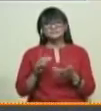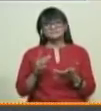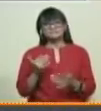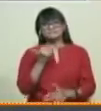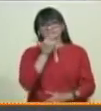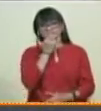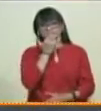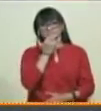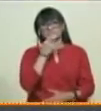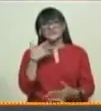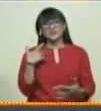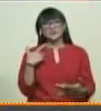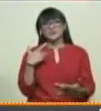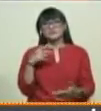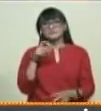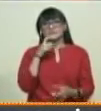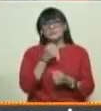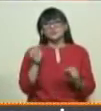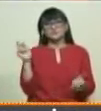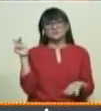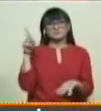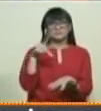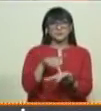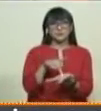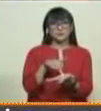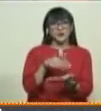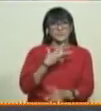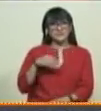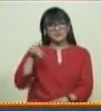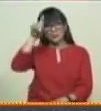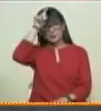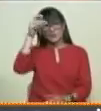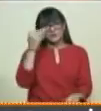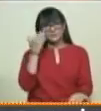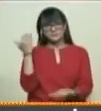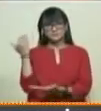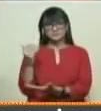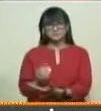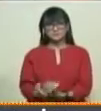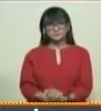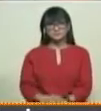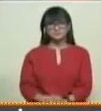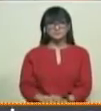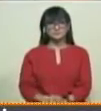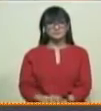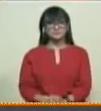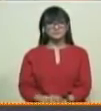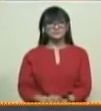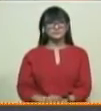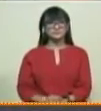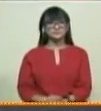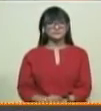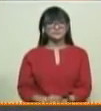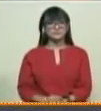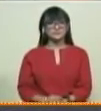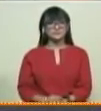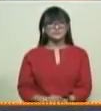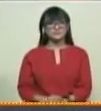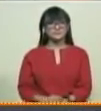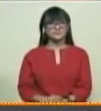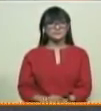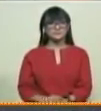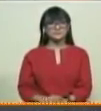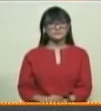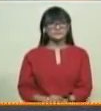mi visita prevista. İnşallah en kısa sürede güzel ülkenizi ziyaret edeceğim.